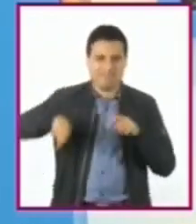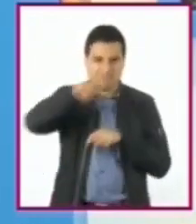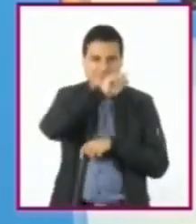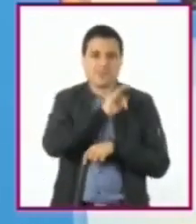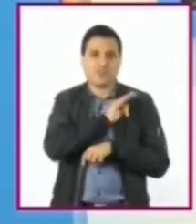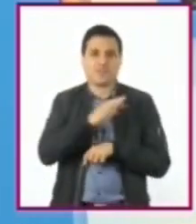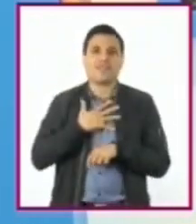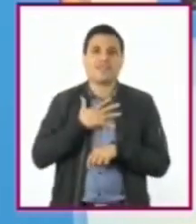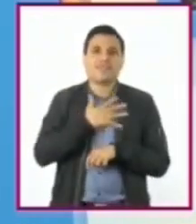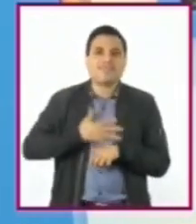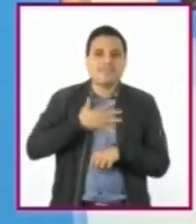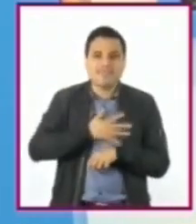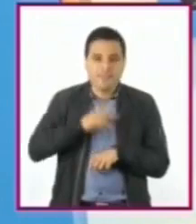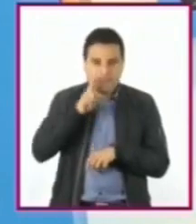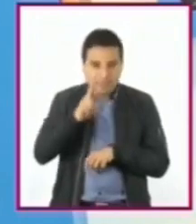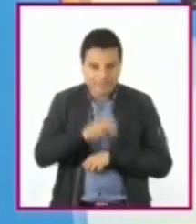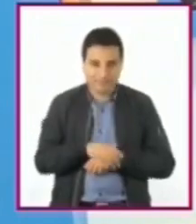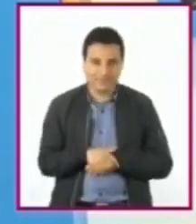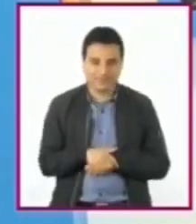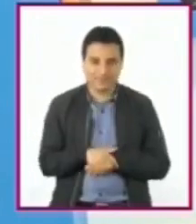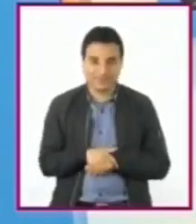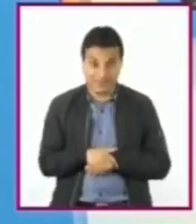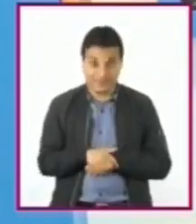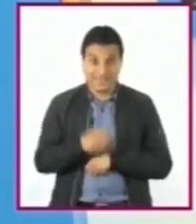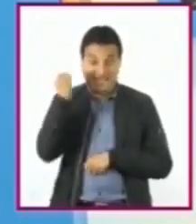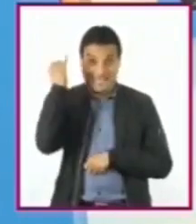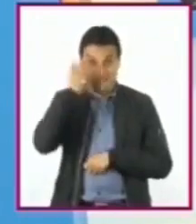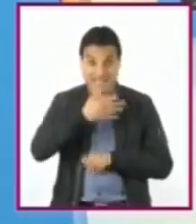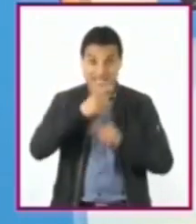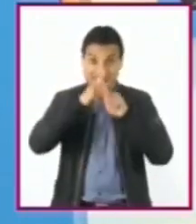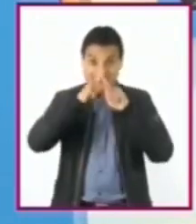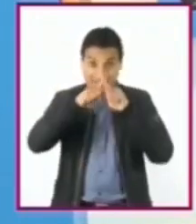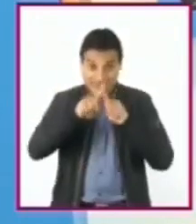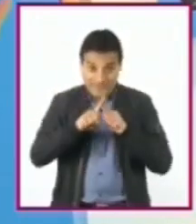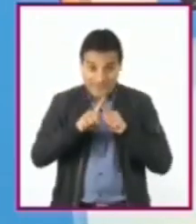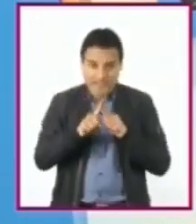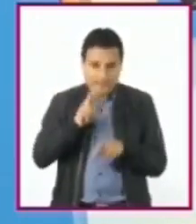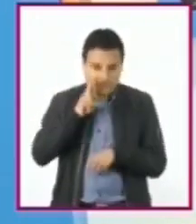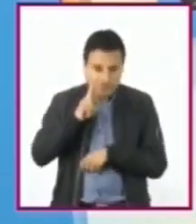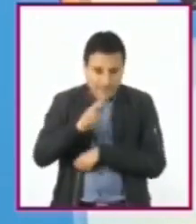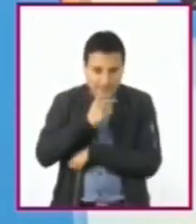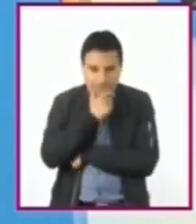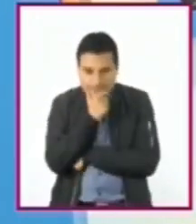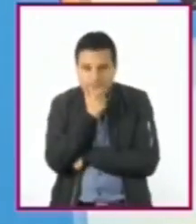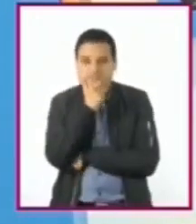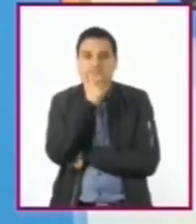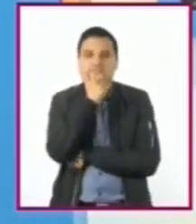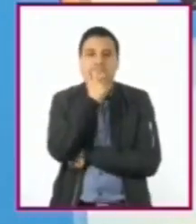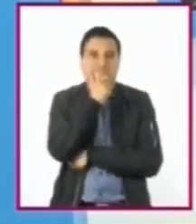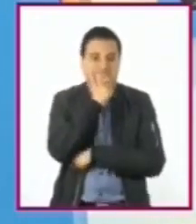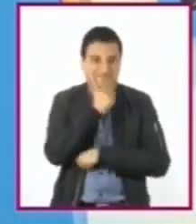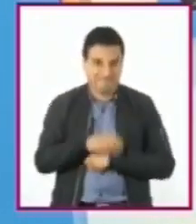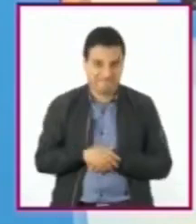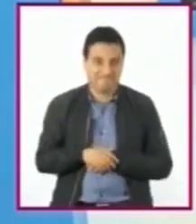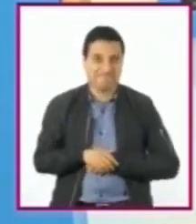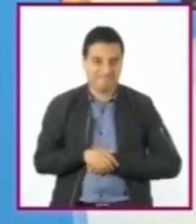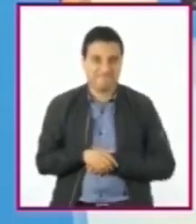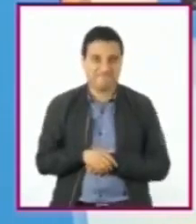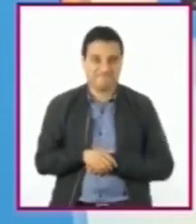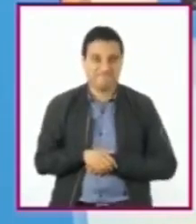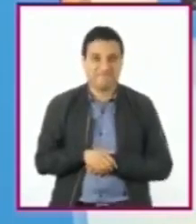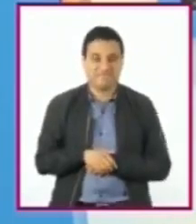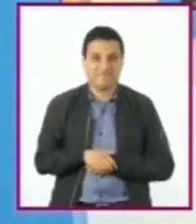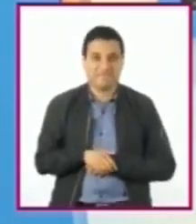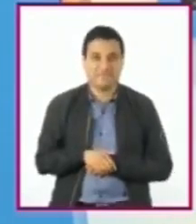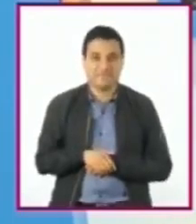superficie terrestre. En ellas podrán observar estos y otros detalles en tiempo y en forma real.